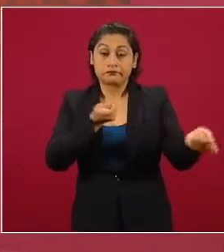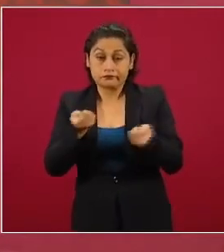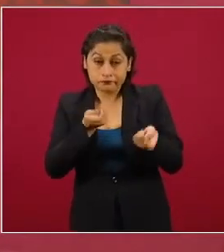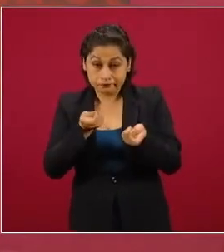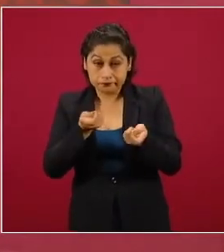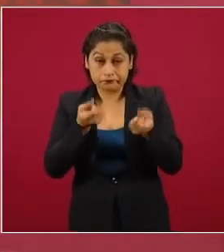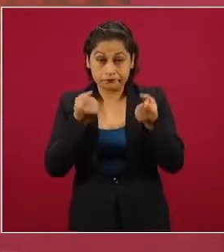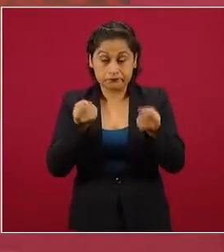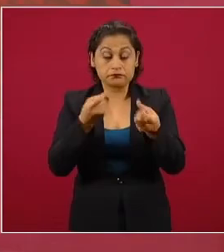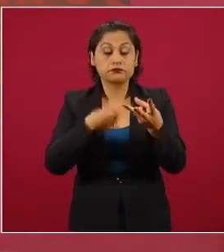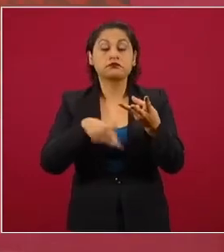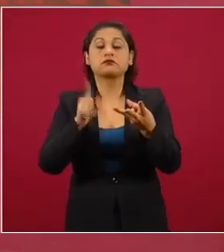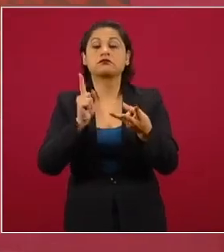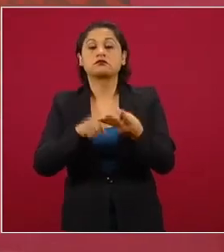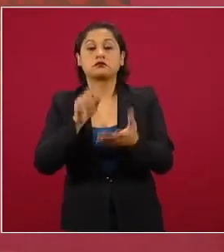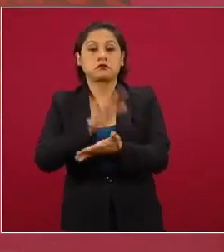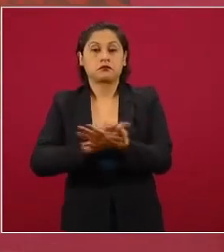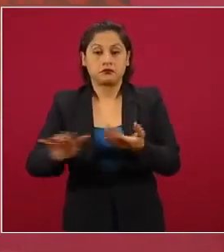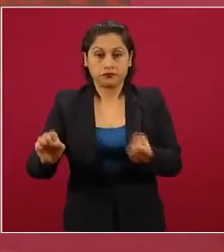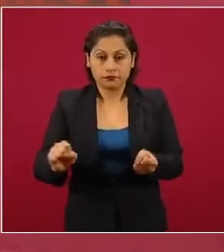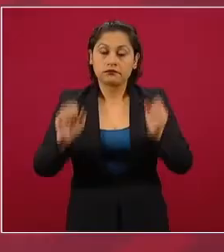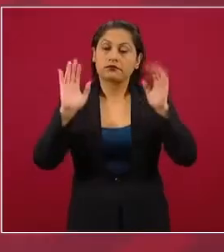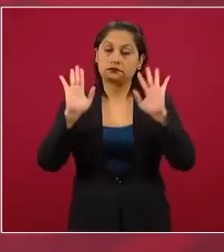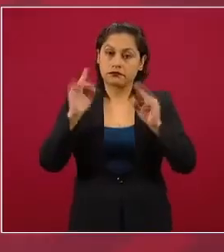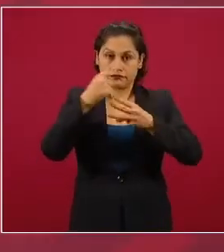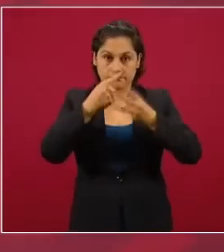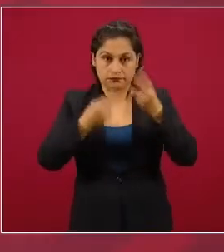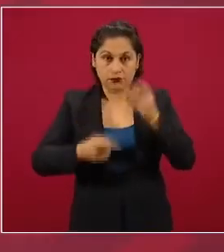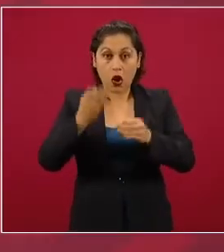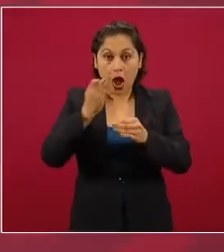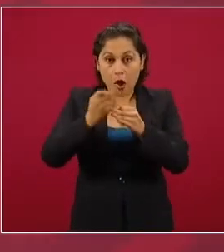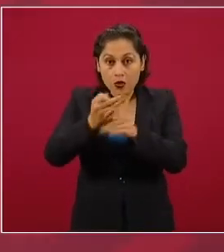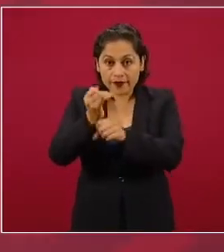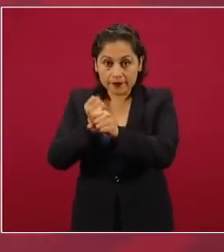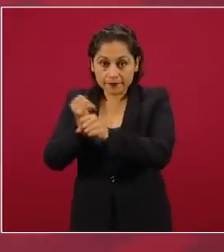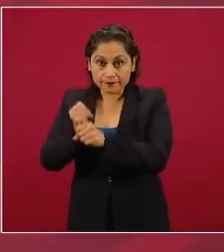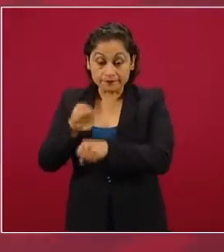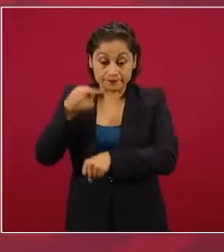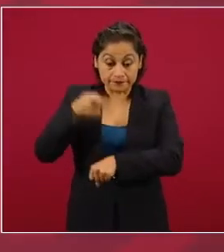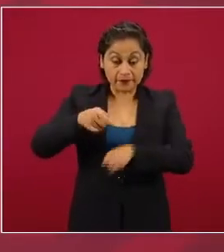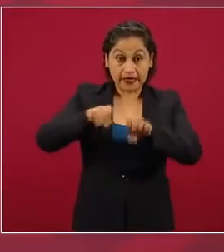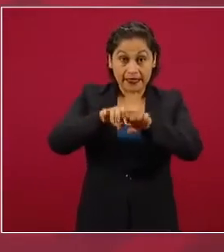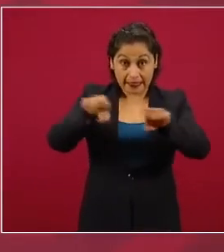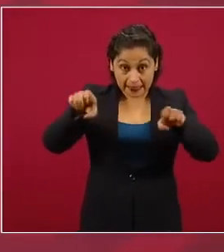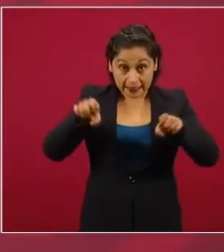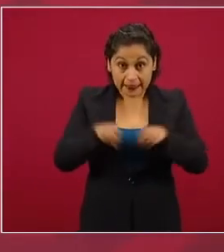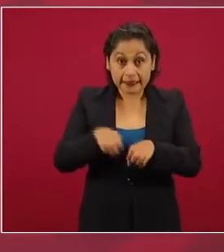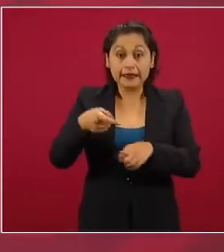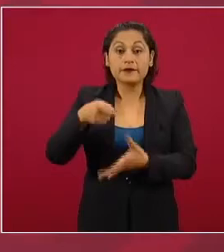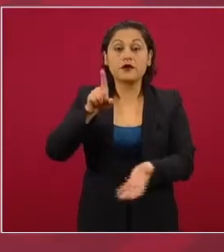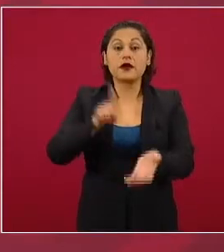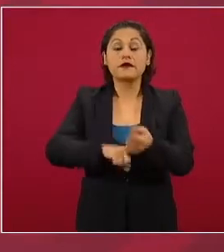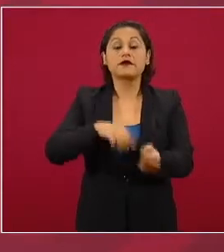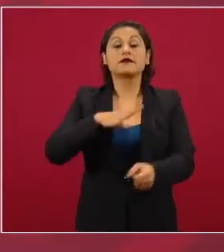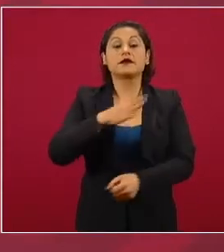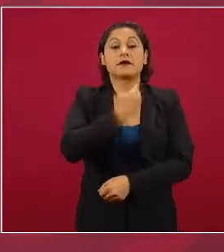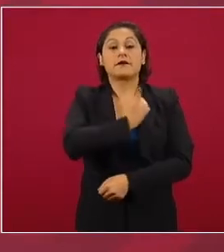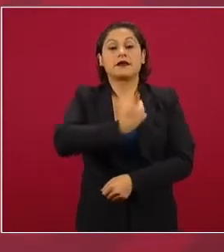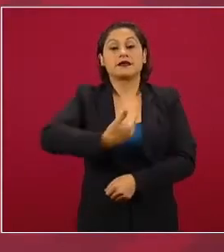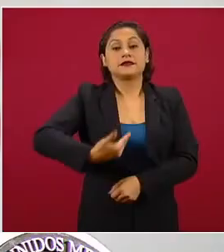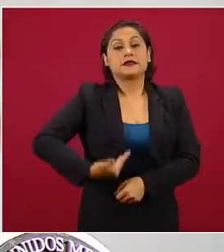grupo científico, por cierto, participan el presidente del Grupo Asesor Estratégico